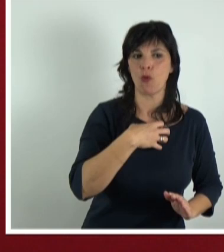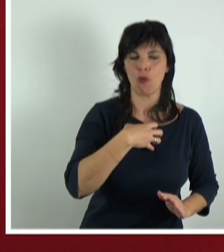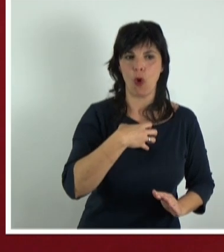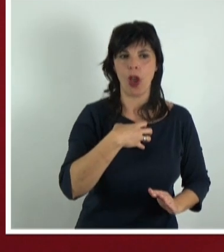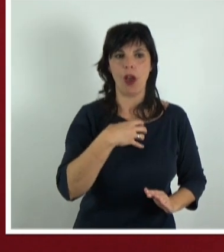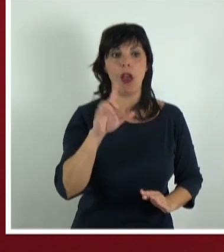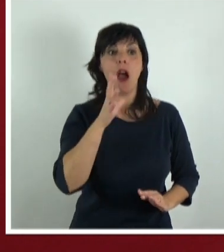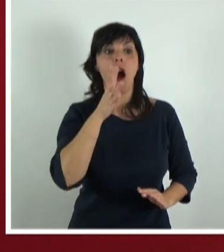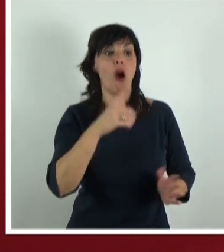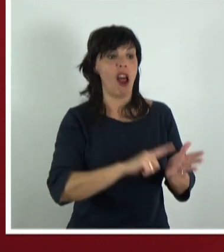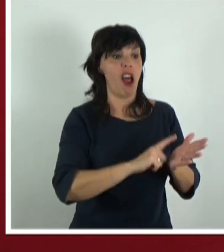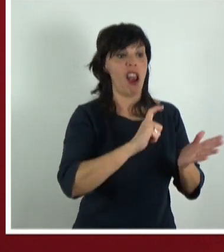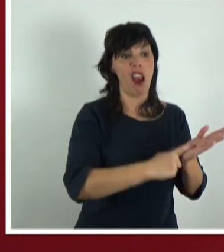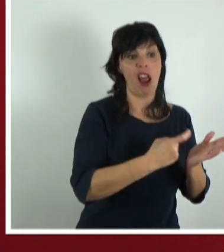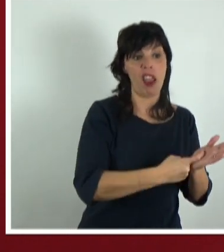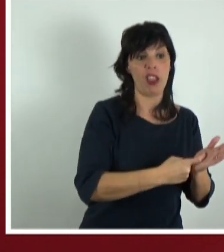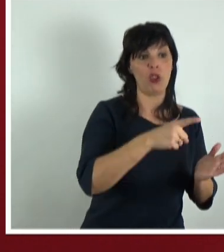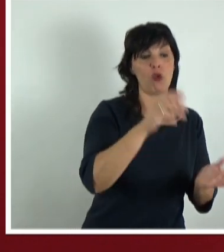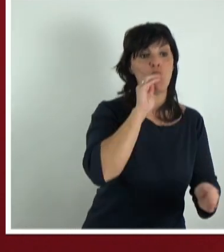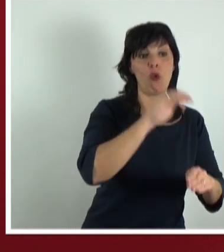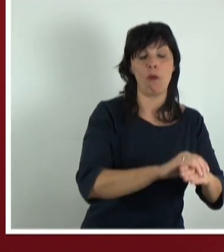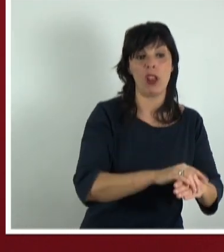cuando en Romanos capítulo 7 nos dice: